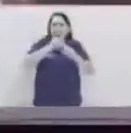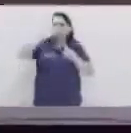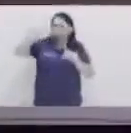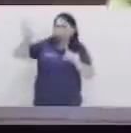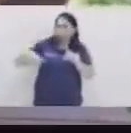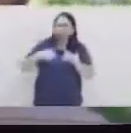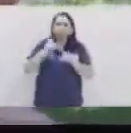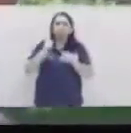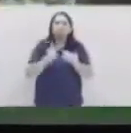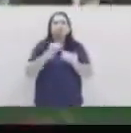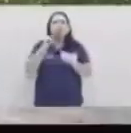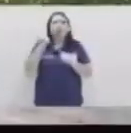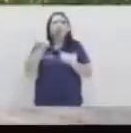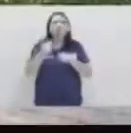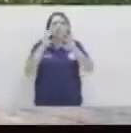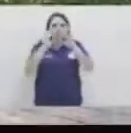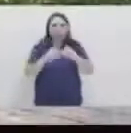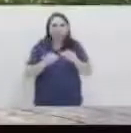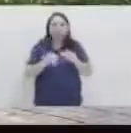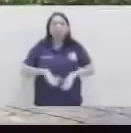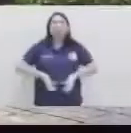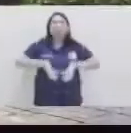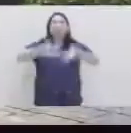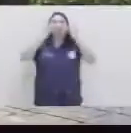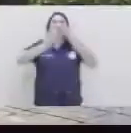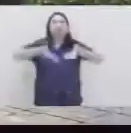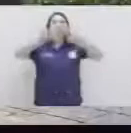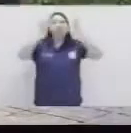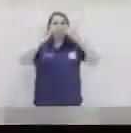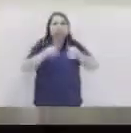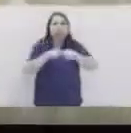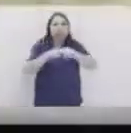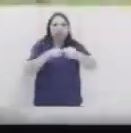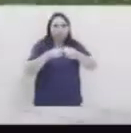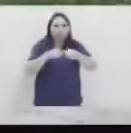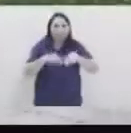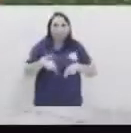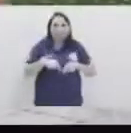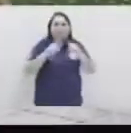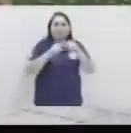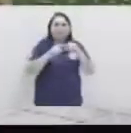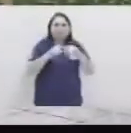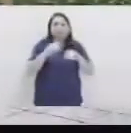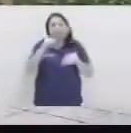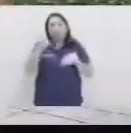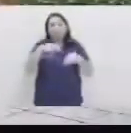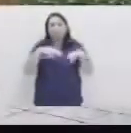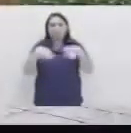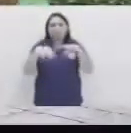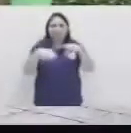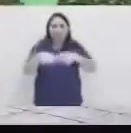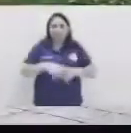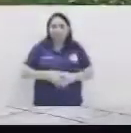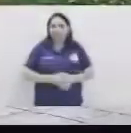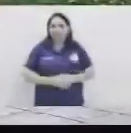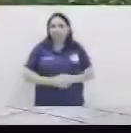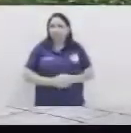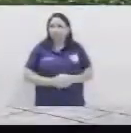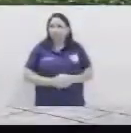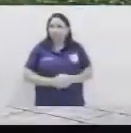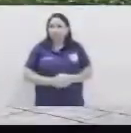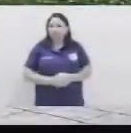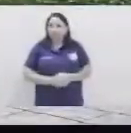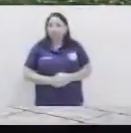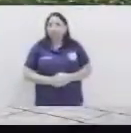de caminar cierta distancia. Siguiente ejercicio. Si se dan